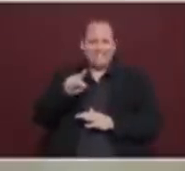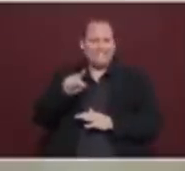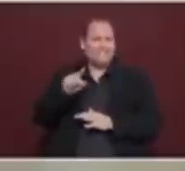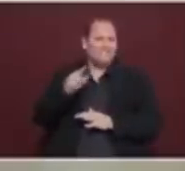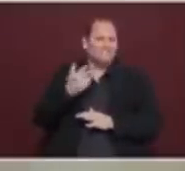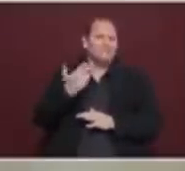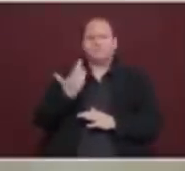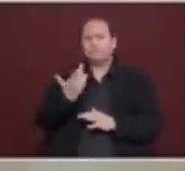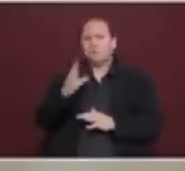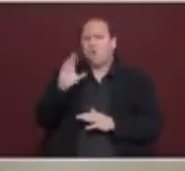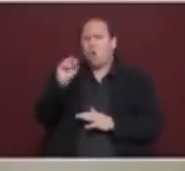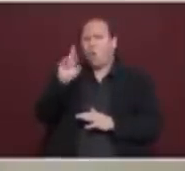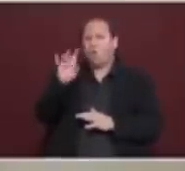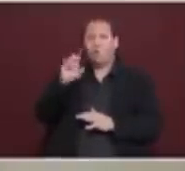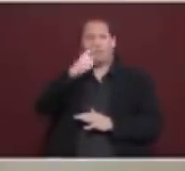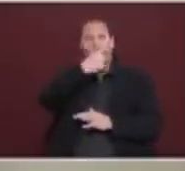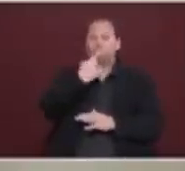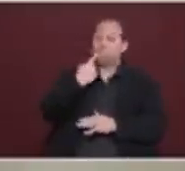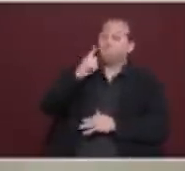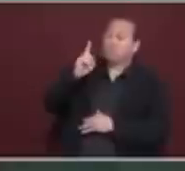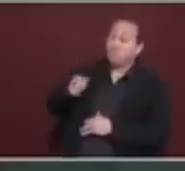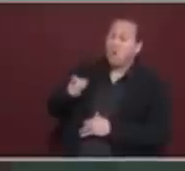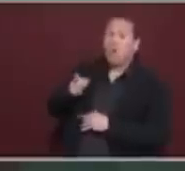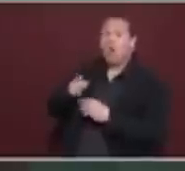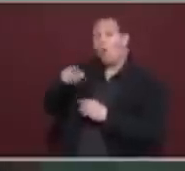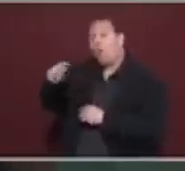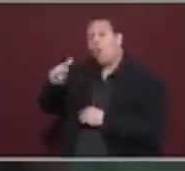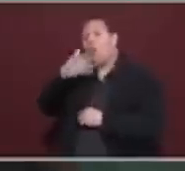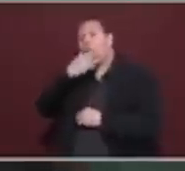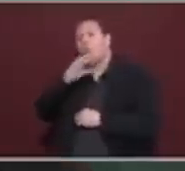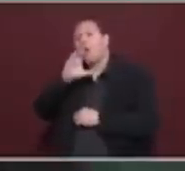ordenó el asesinato de cuauhtémoc